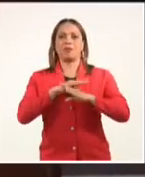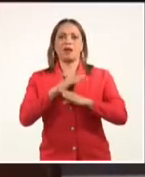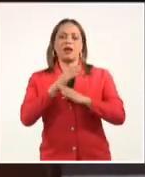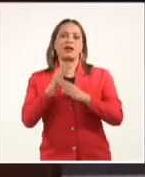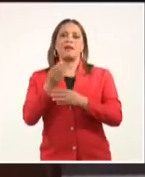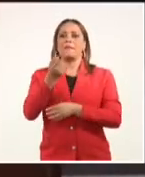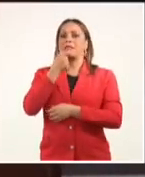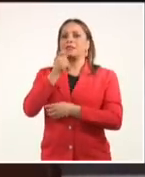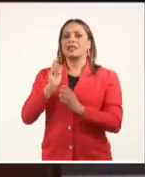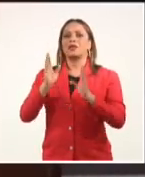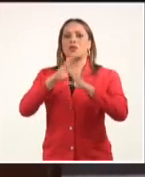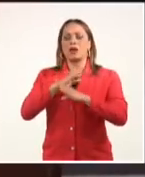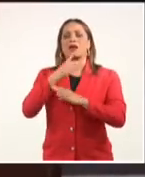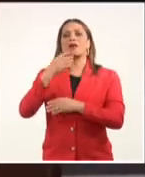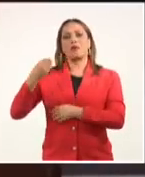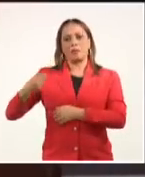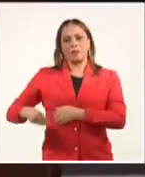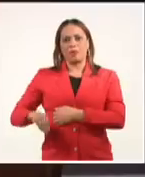Con estos últimos